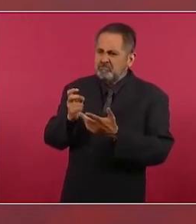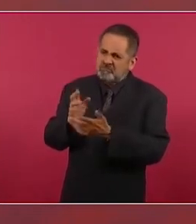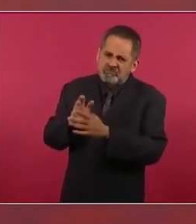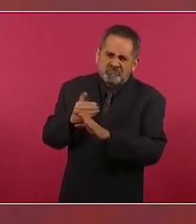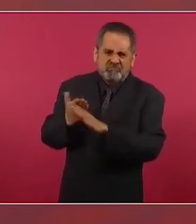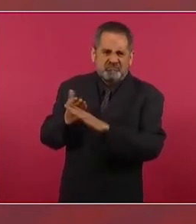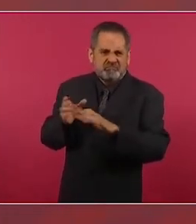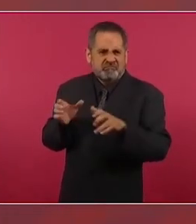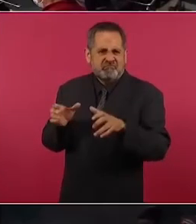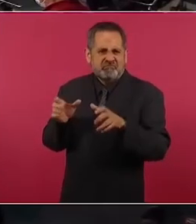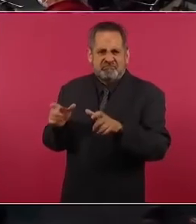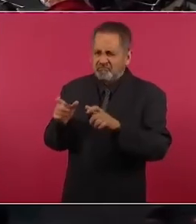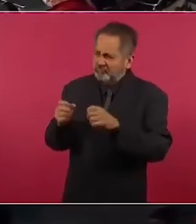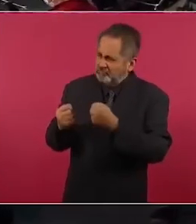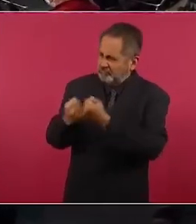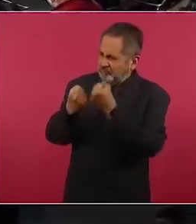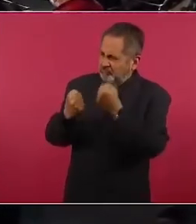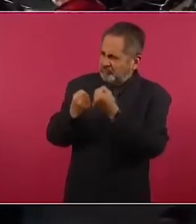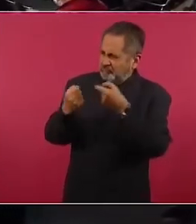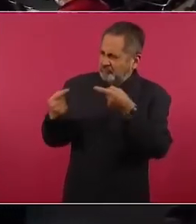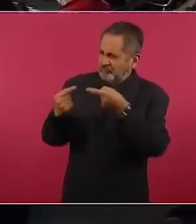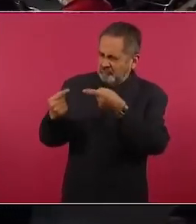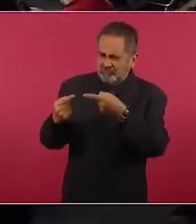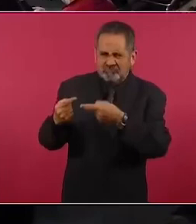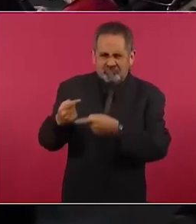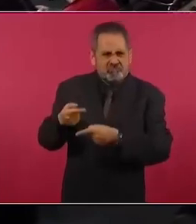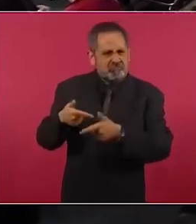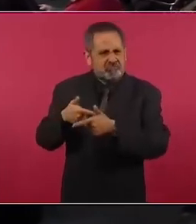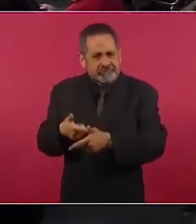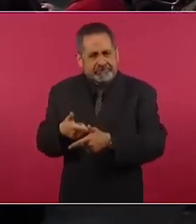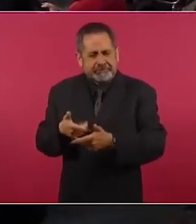acciones de confrontación.